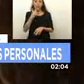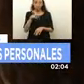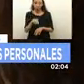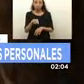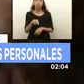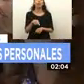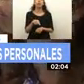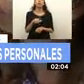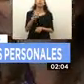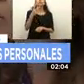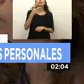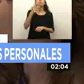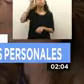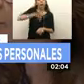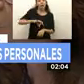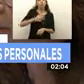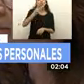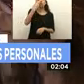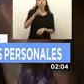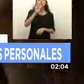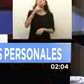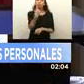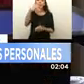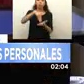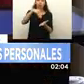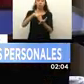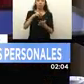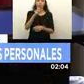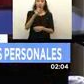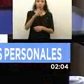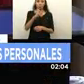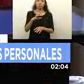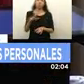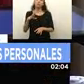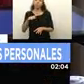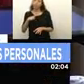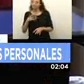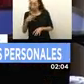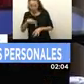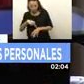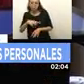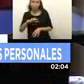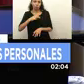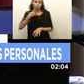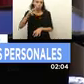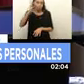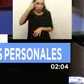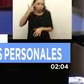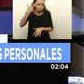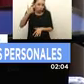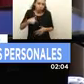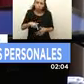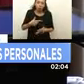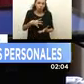de 201 millones de dó falta el 18 qué quiero decir con esto